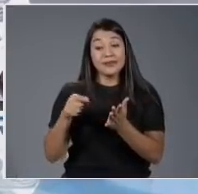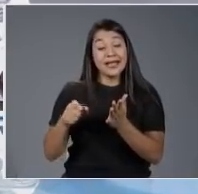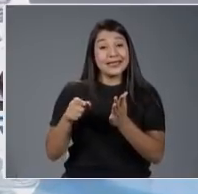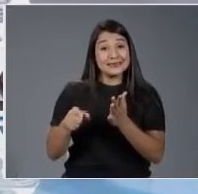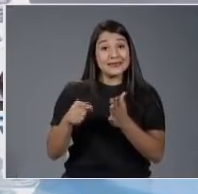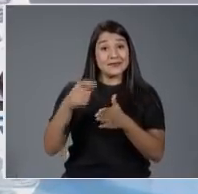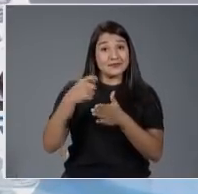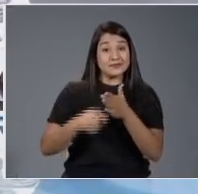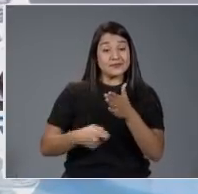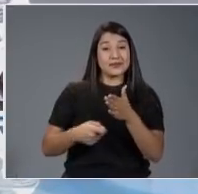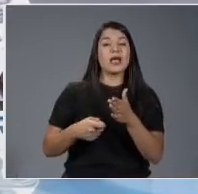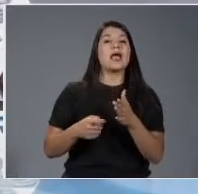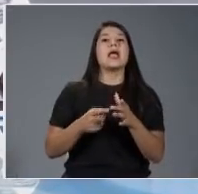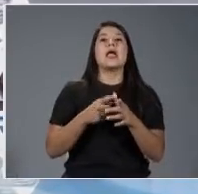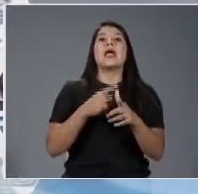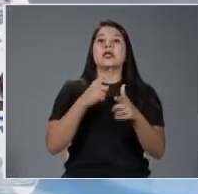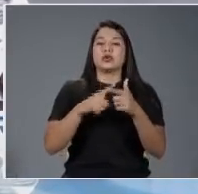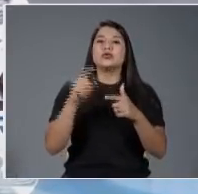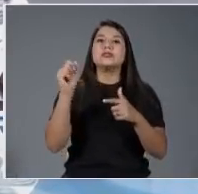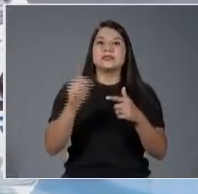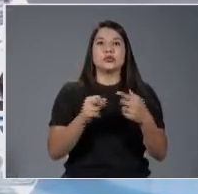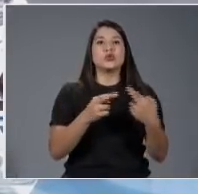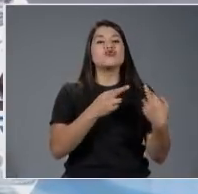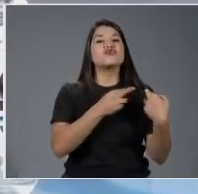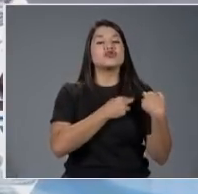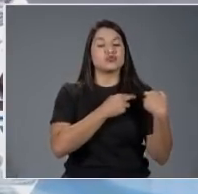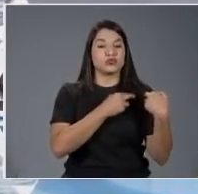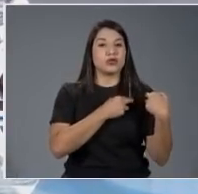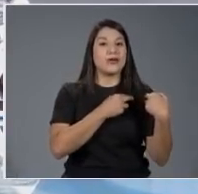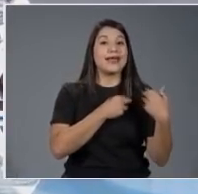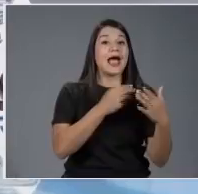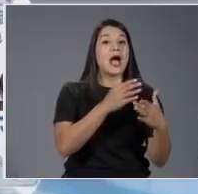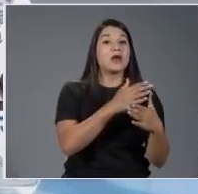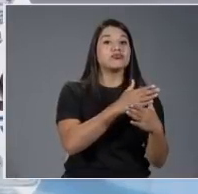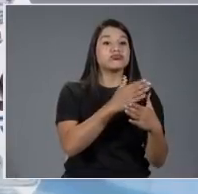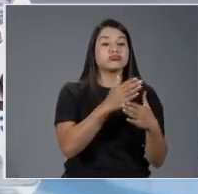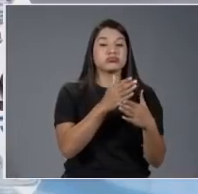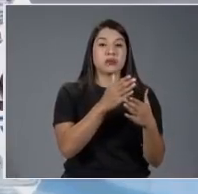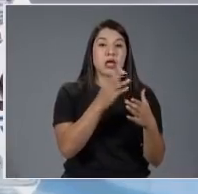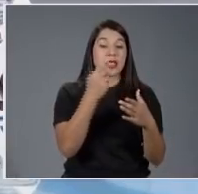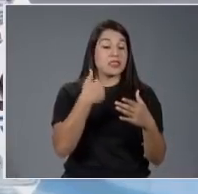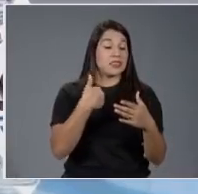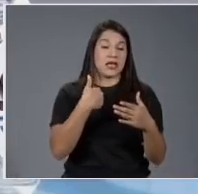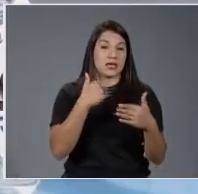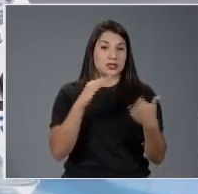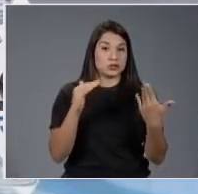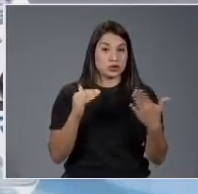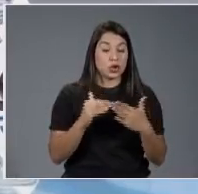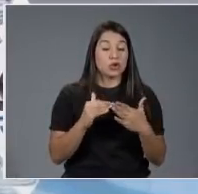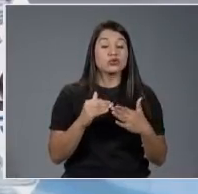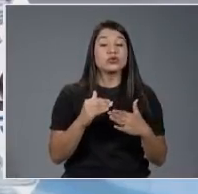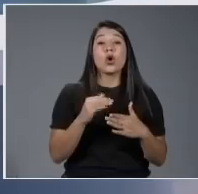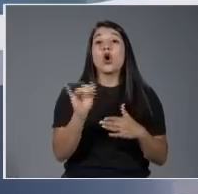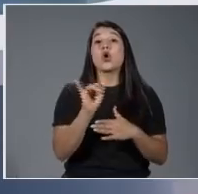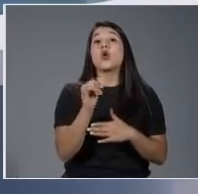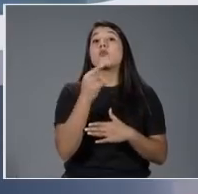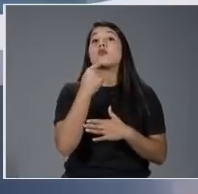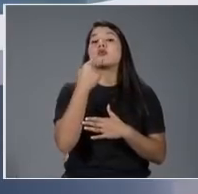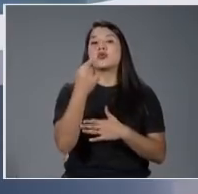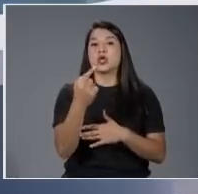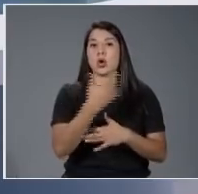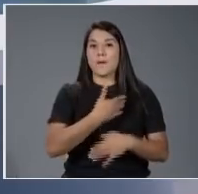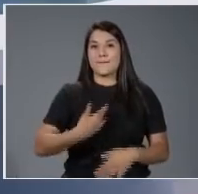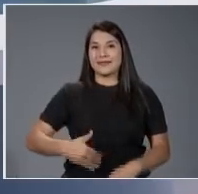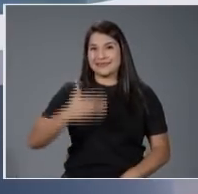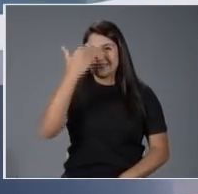tributario. Así que es una responsabilidad efectivamente compartida. Yo creo, y lo dijo don Carlos con toda claridad cuando anunció que él iba a tratar